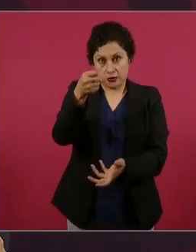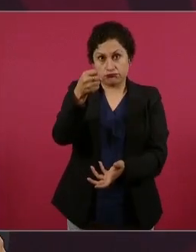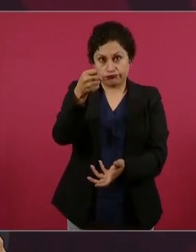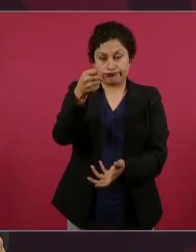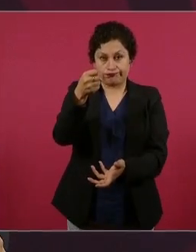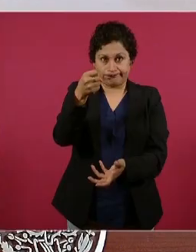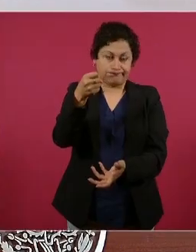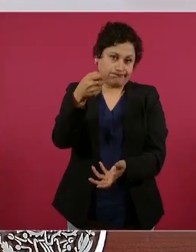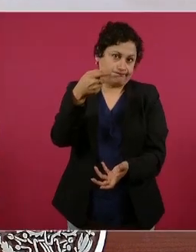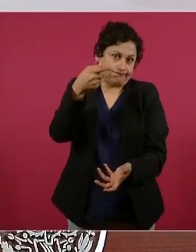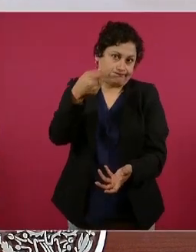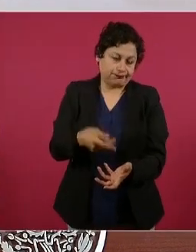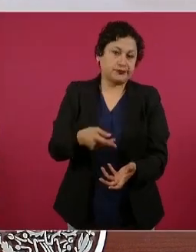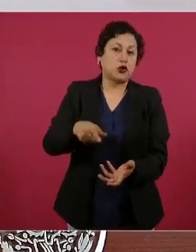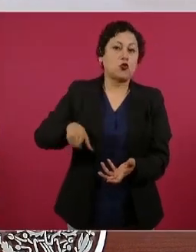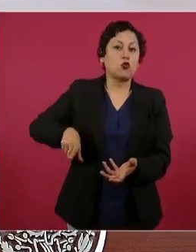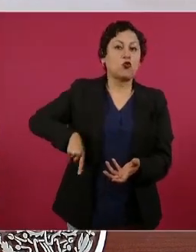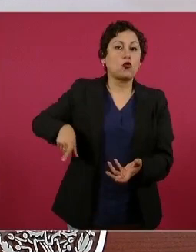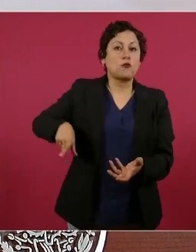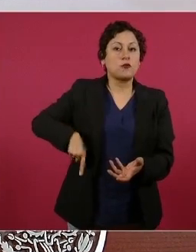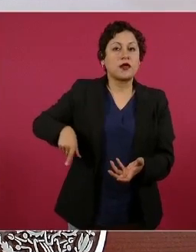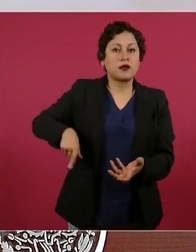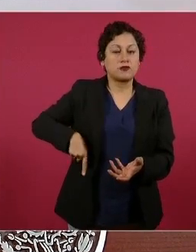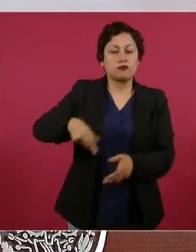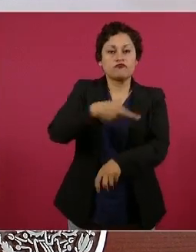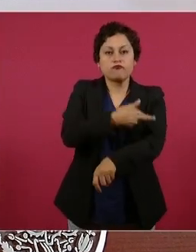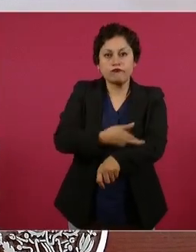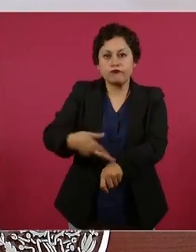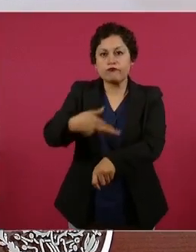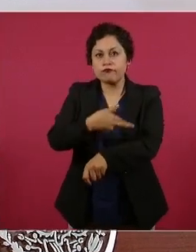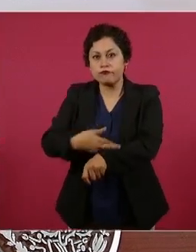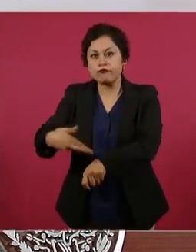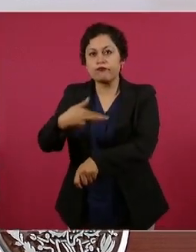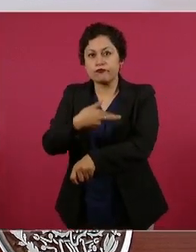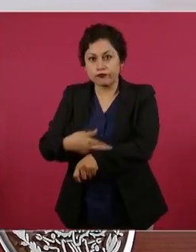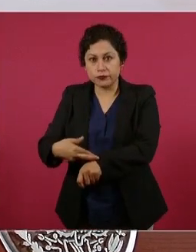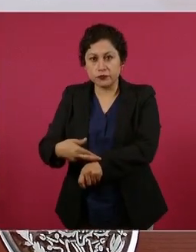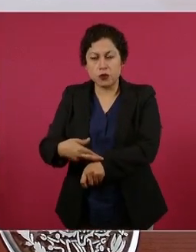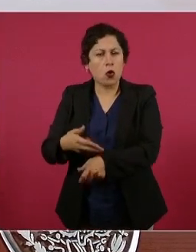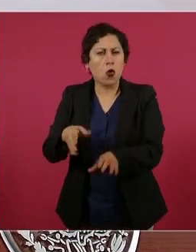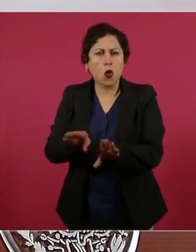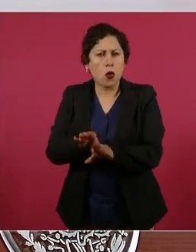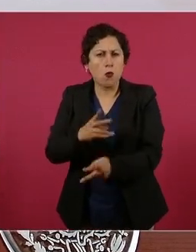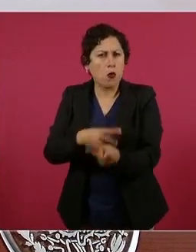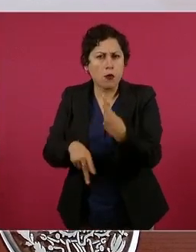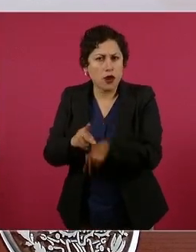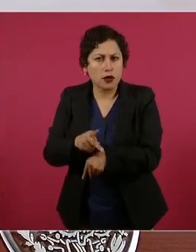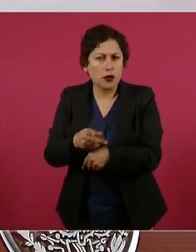con ingresos del petróleo,